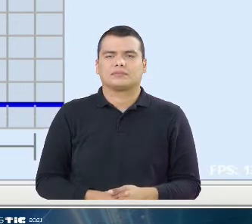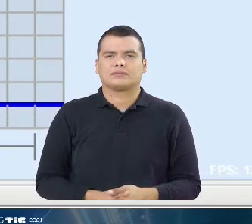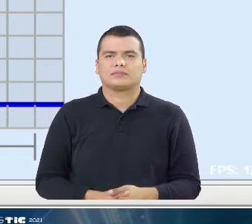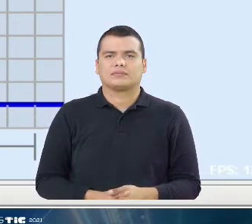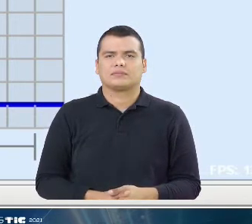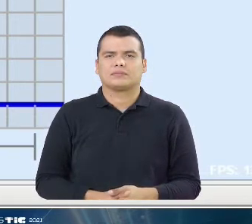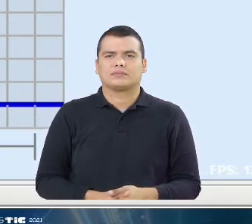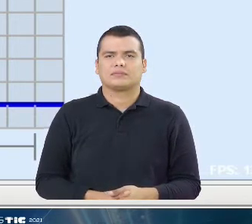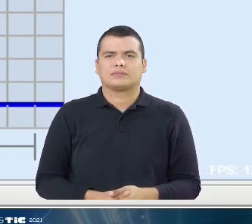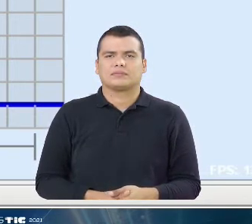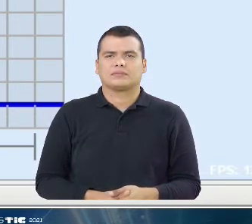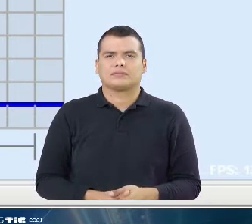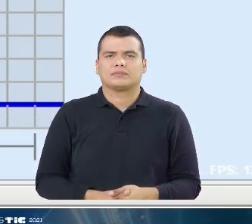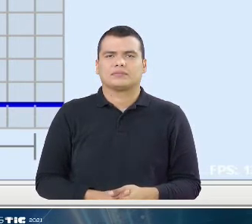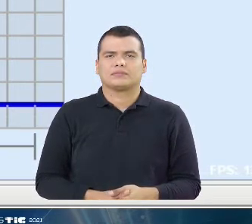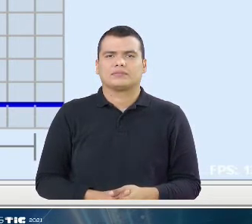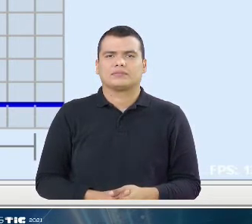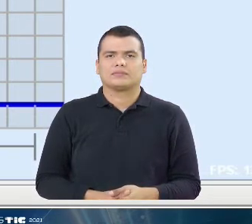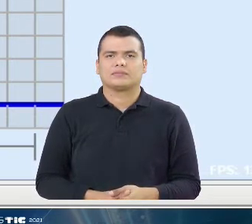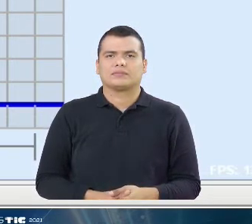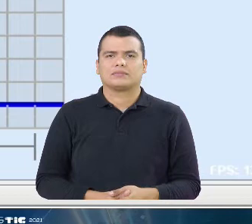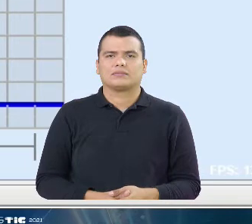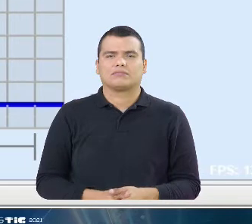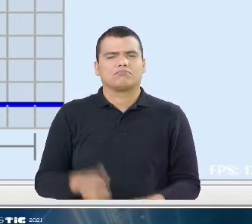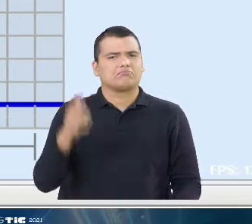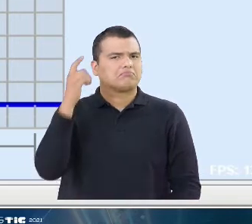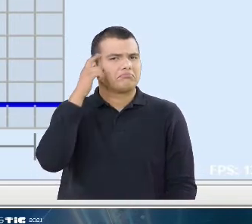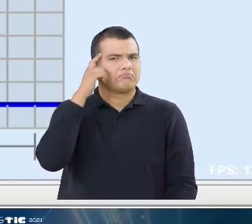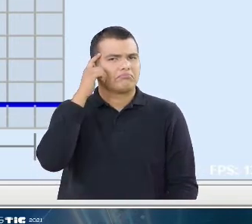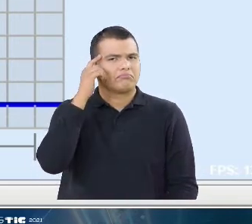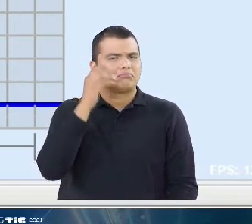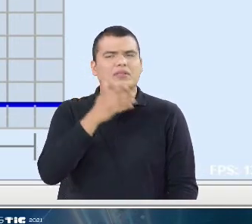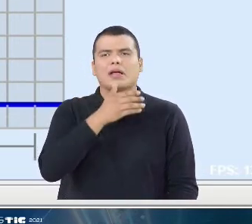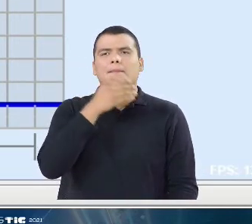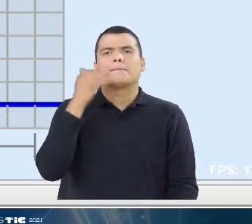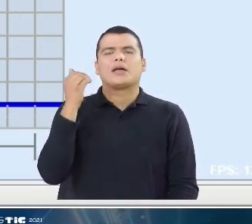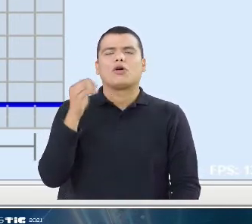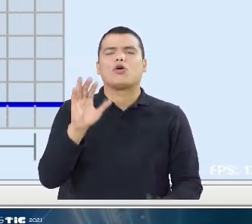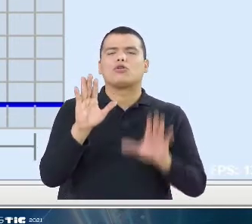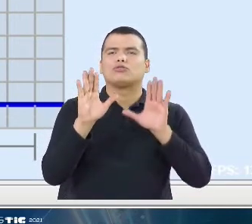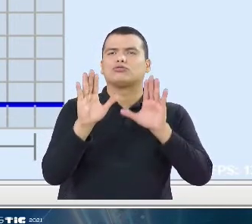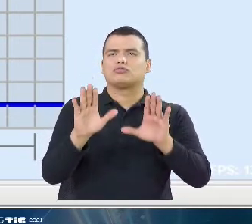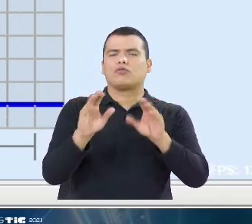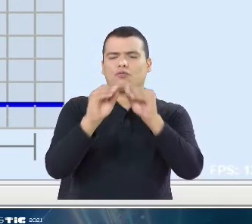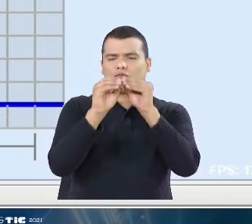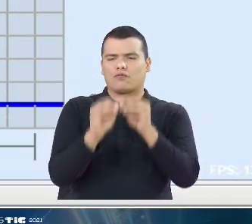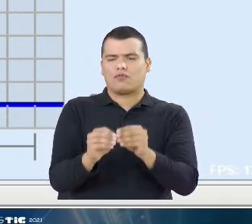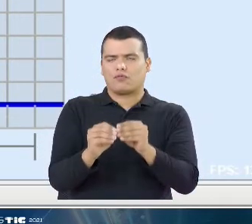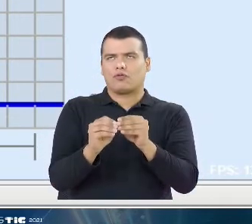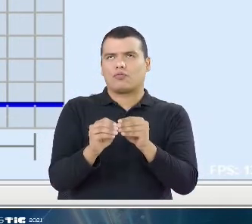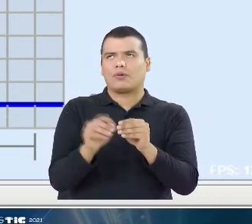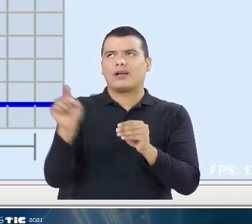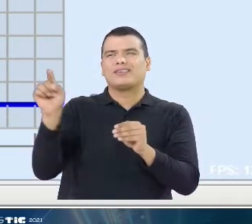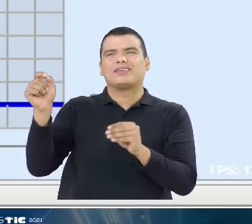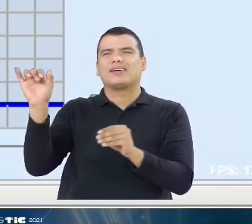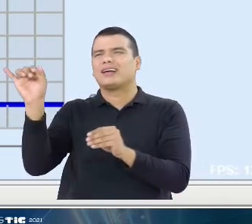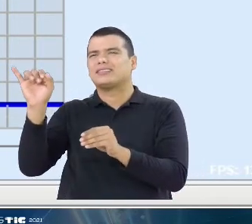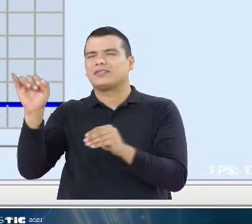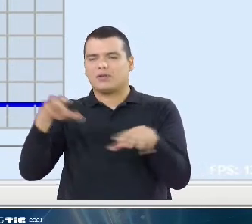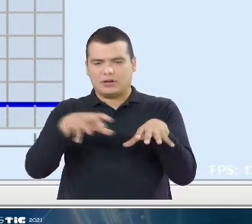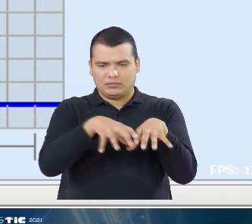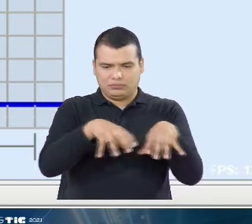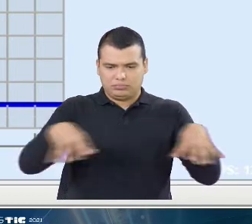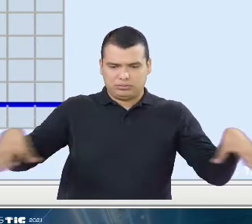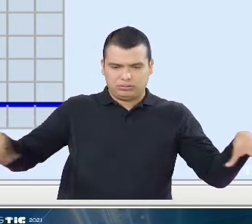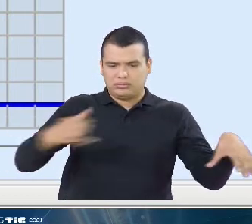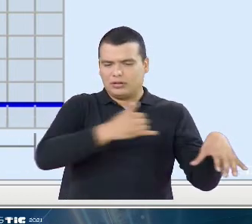¿por qué hubiera sido más fácil construir una máquina horizontal, una máquina CNC como las de corte láser que uno ve en